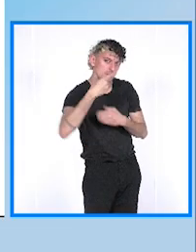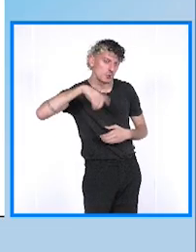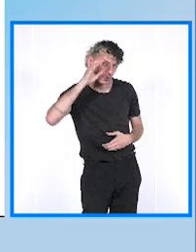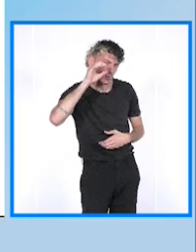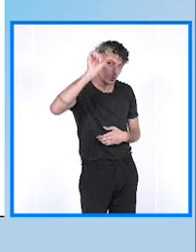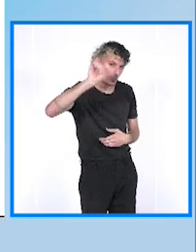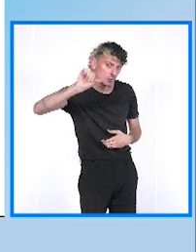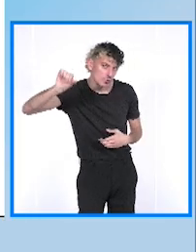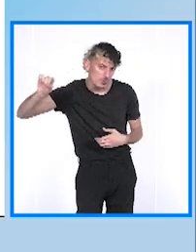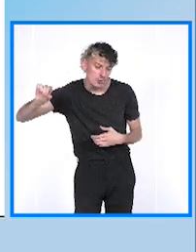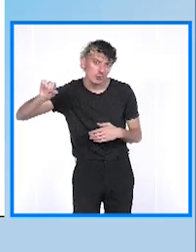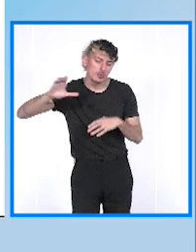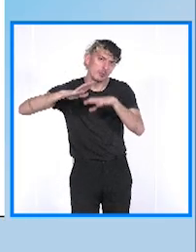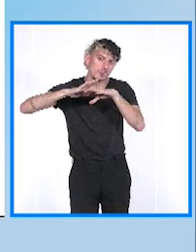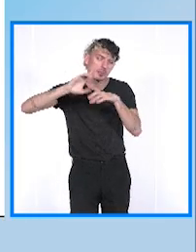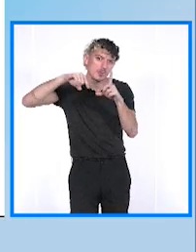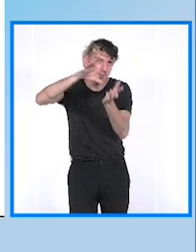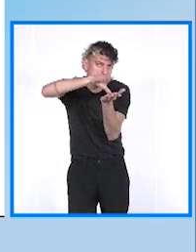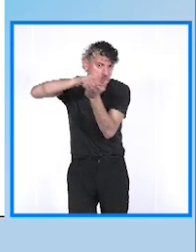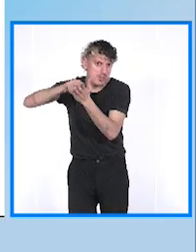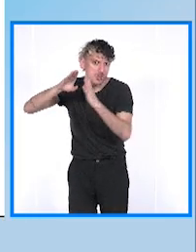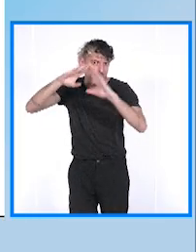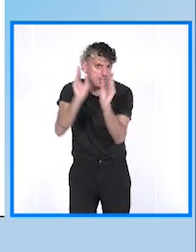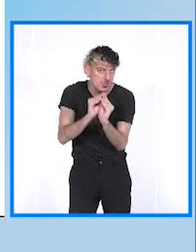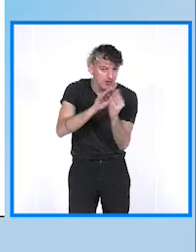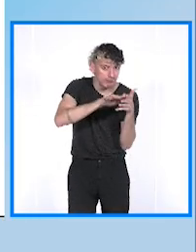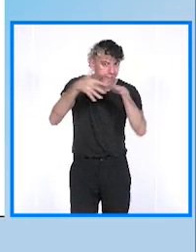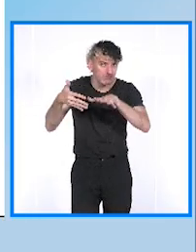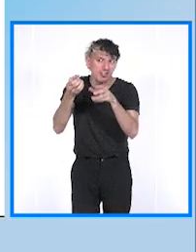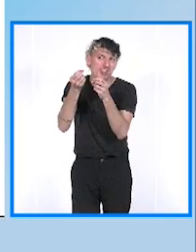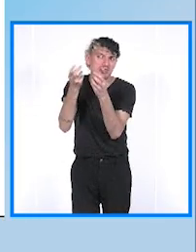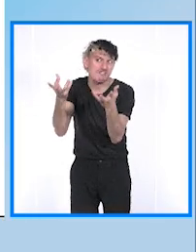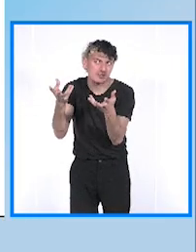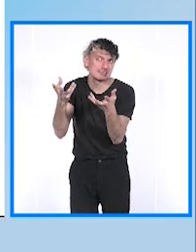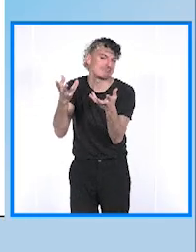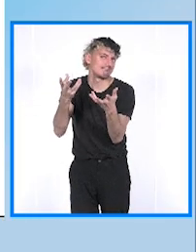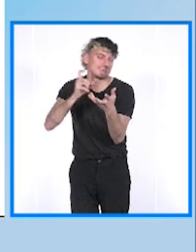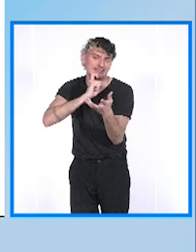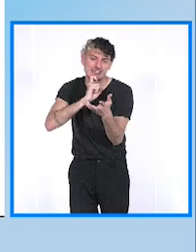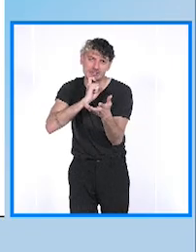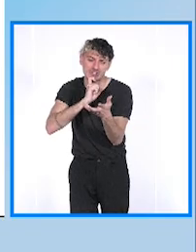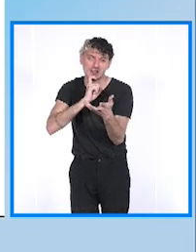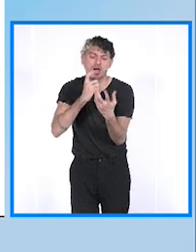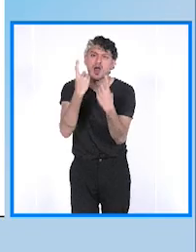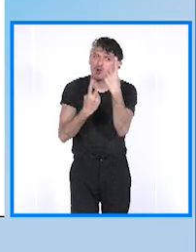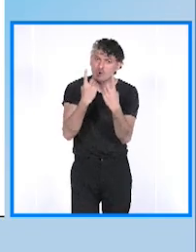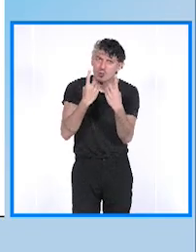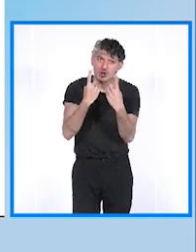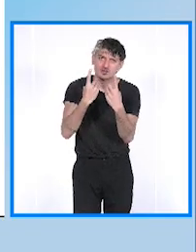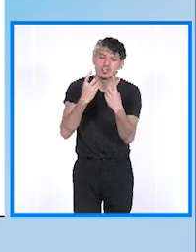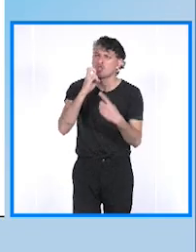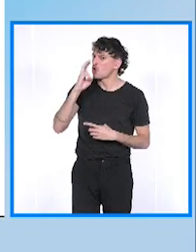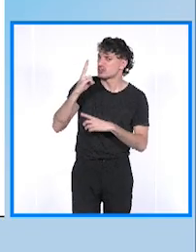deliberación esto es un poco difícil ponerlo en cifras porque hemos estado hablando con estas personas de manera sostenida con muchas de ellas a lo largo de